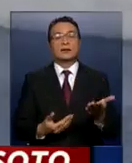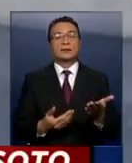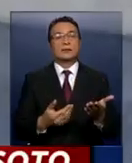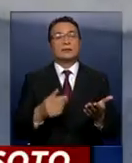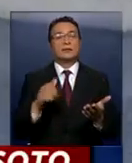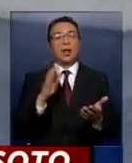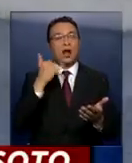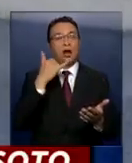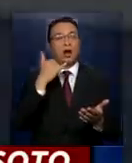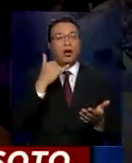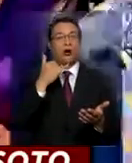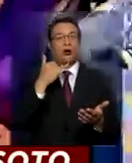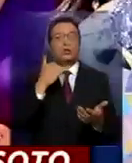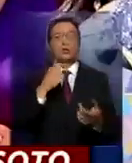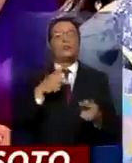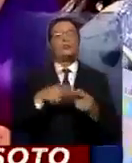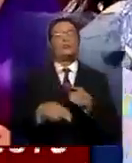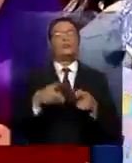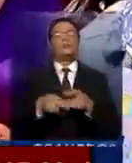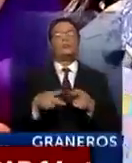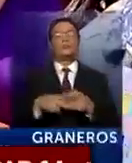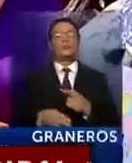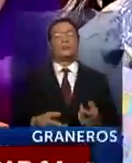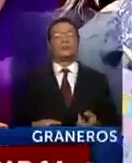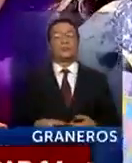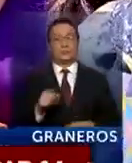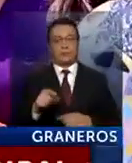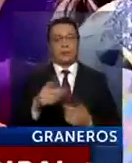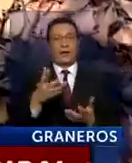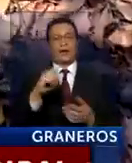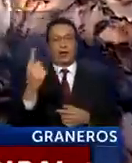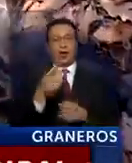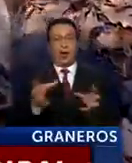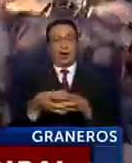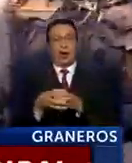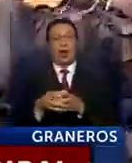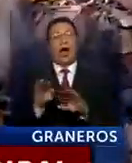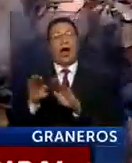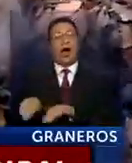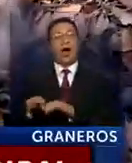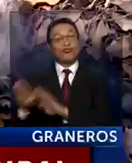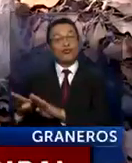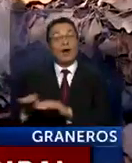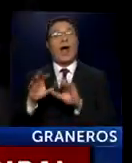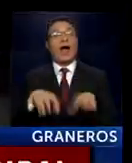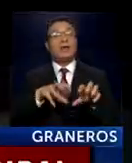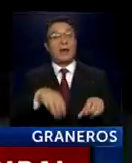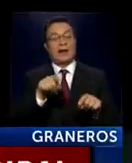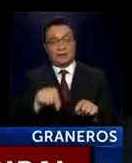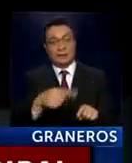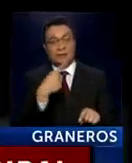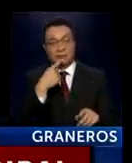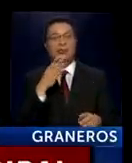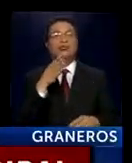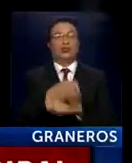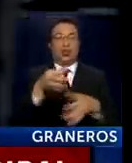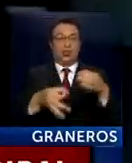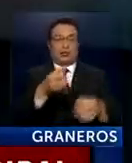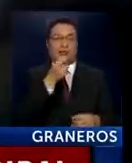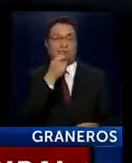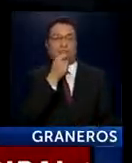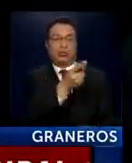¿Aló? Hasta el momento, este grupo de animalistas ya ha interpuesto 2 denuncias ante la justicia. Ninguna ha prosperado.